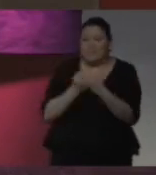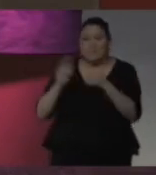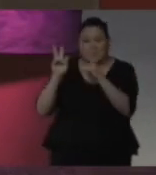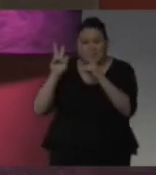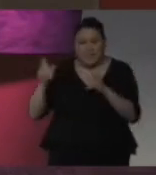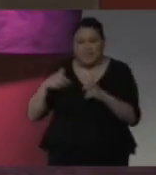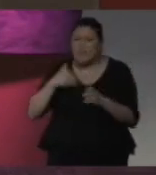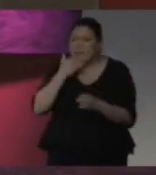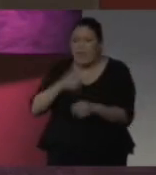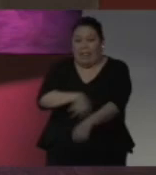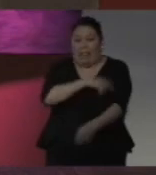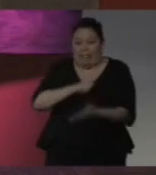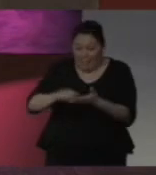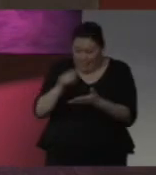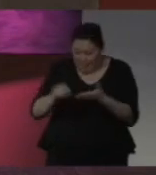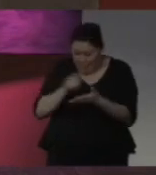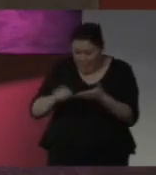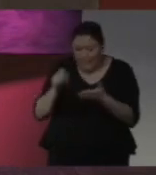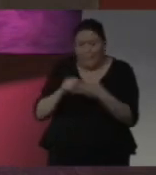es que escribí un montón, entonces,